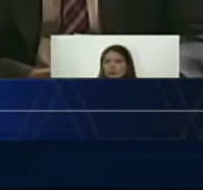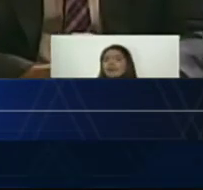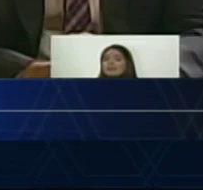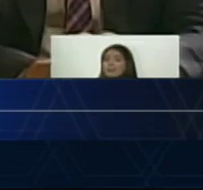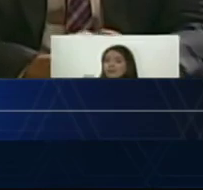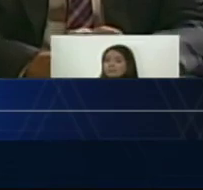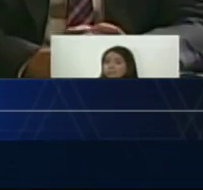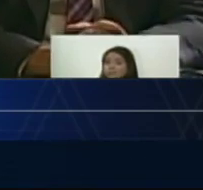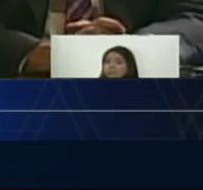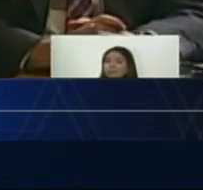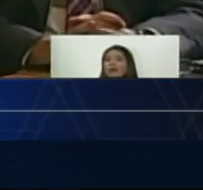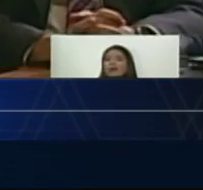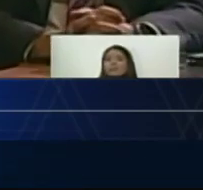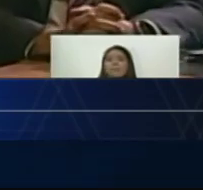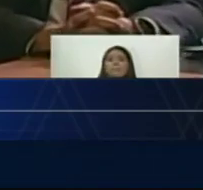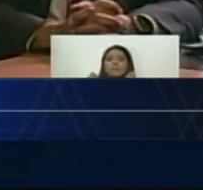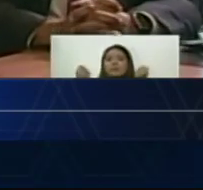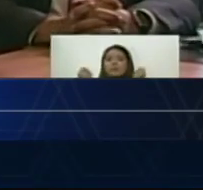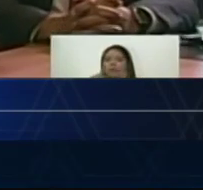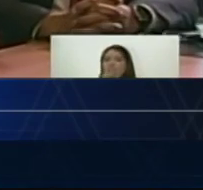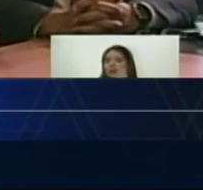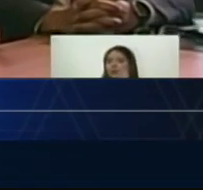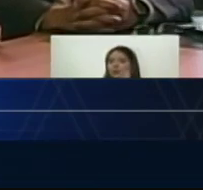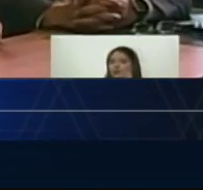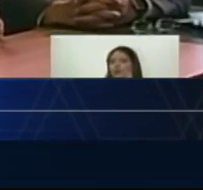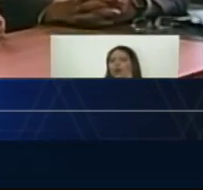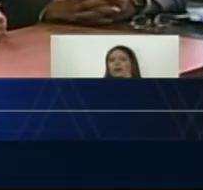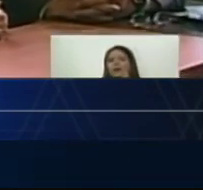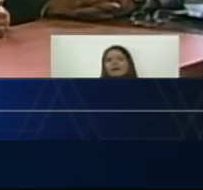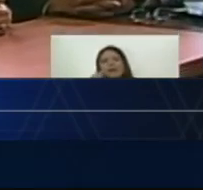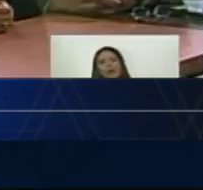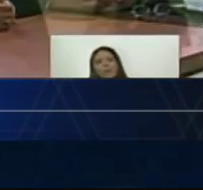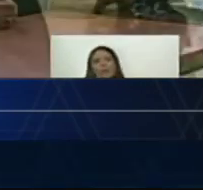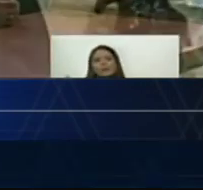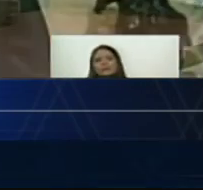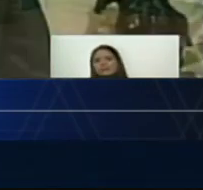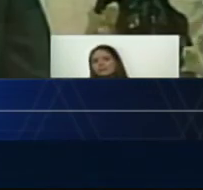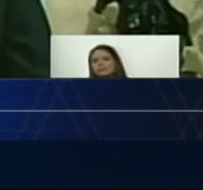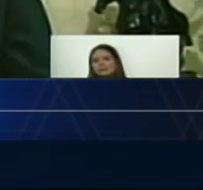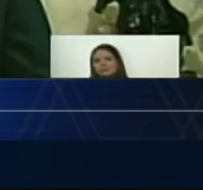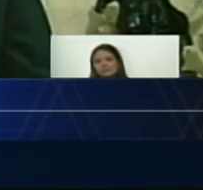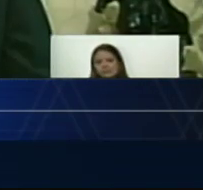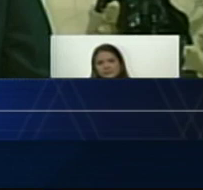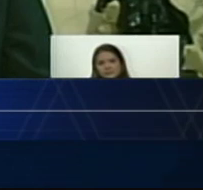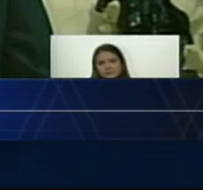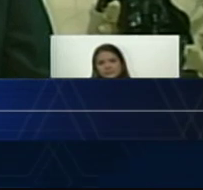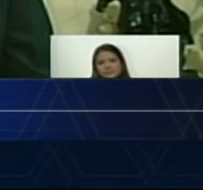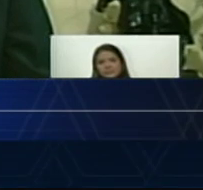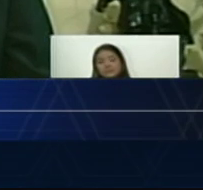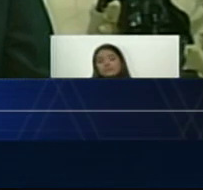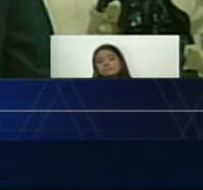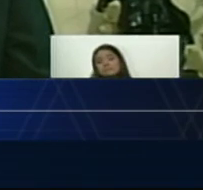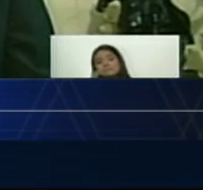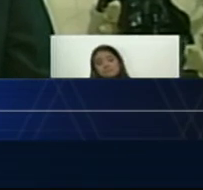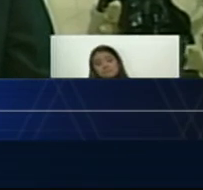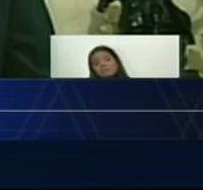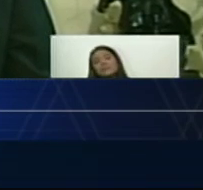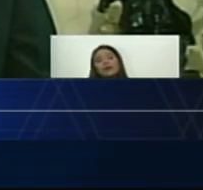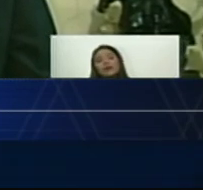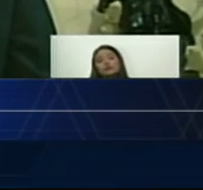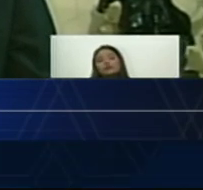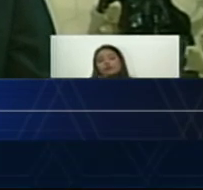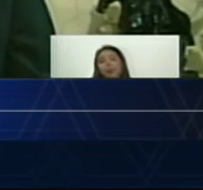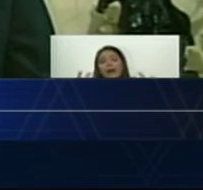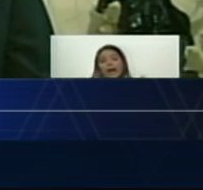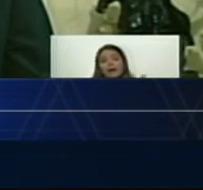una ruptura del hilo constitucional sobre la base de un malestar social inducido por dichos sectores. Considerando que en el marco de la guerra